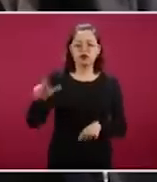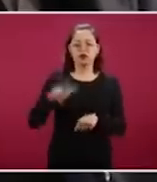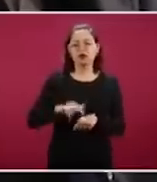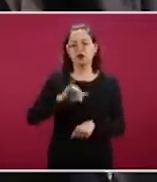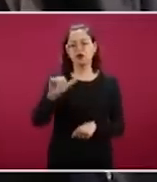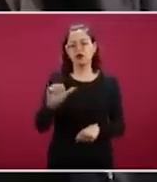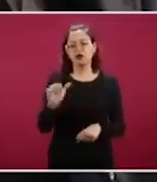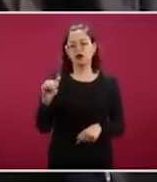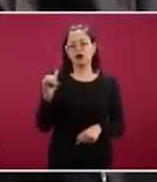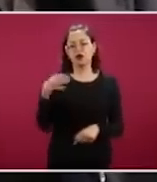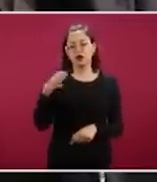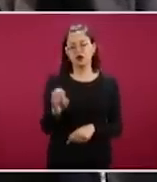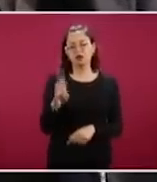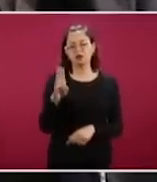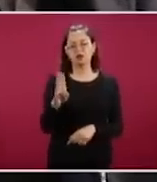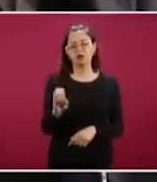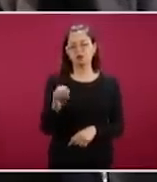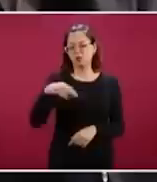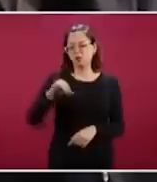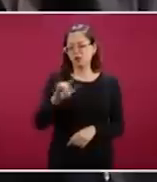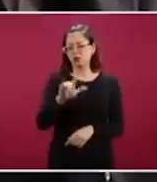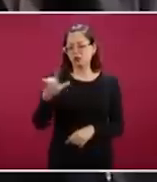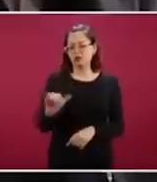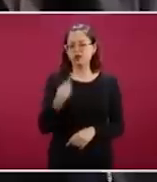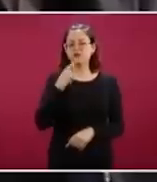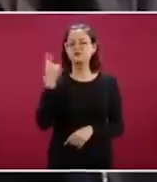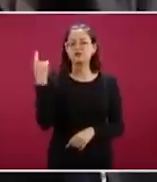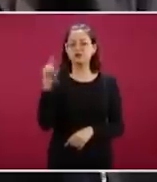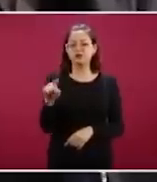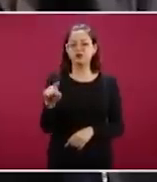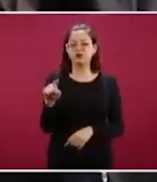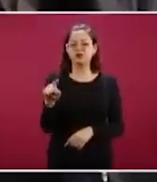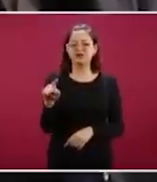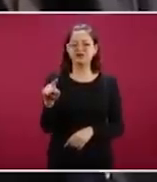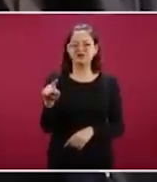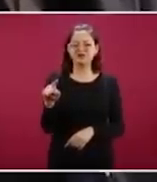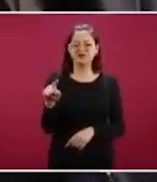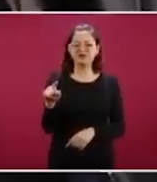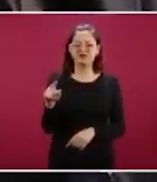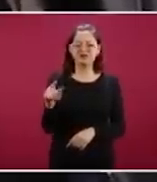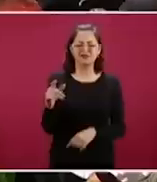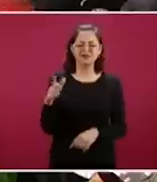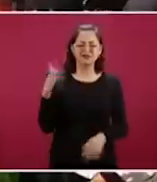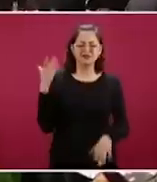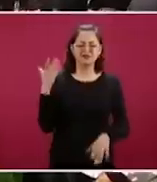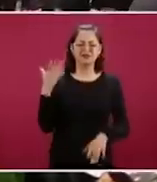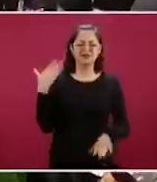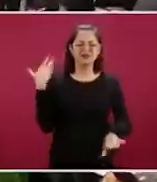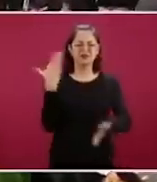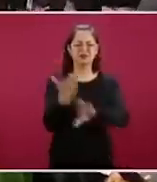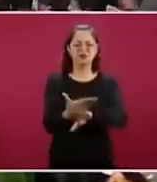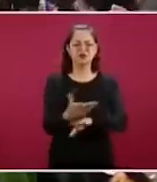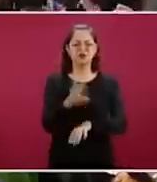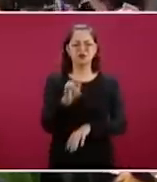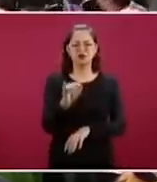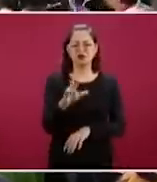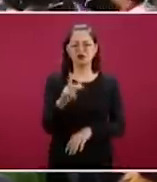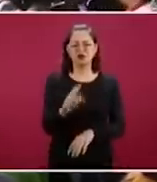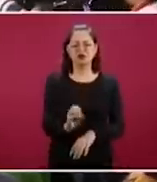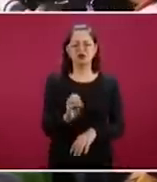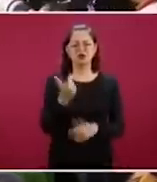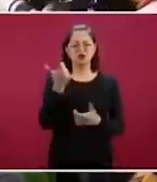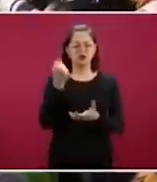Bonilla denunció, tiene una denuncia contra desvío por desvío de recursos en contra del gobernador Kiko Vega. Le